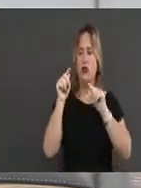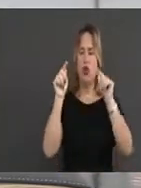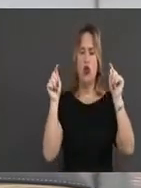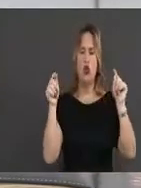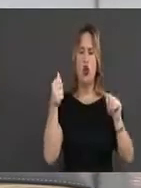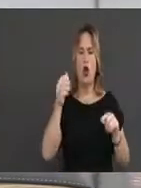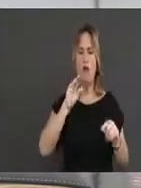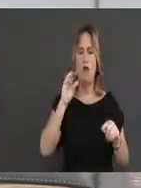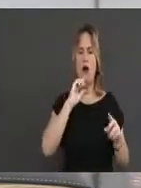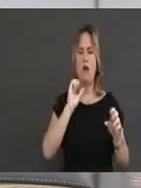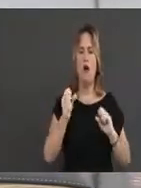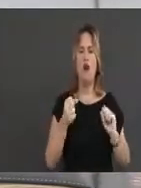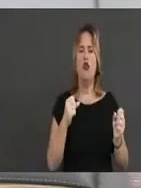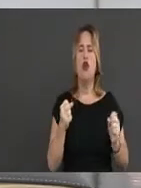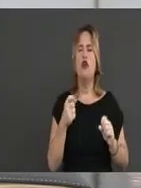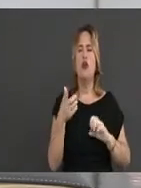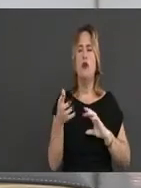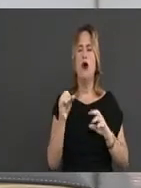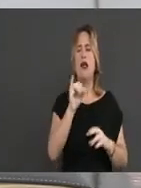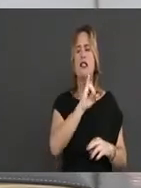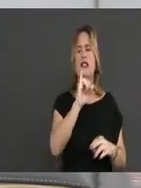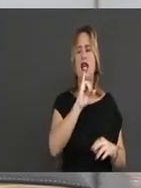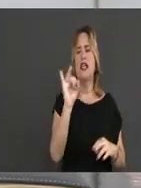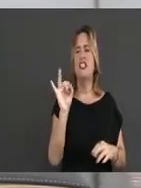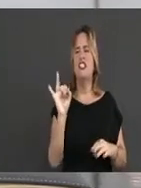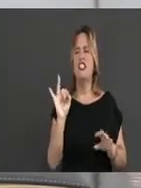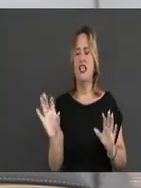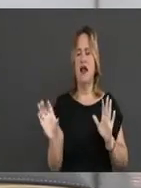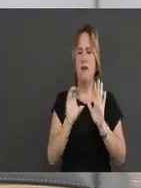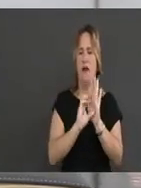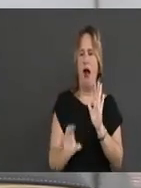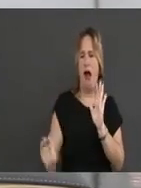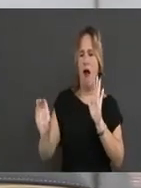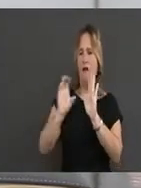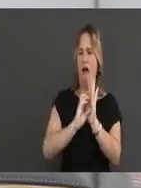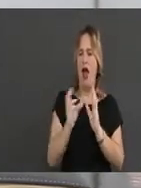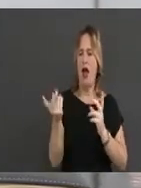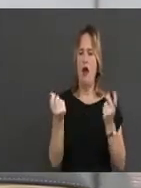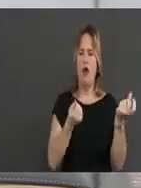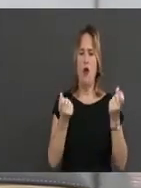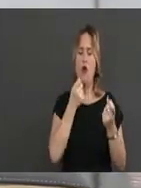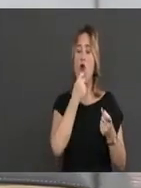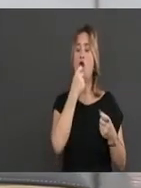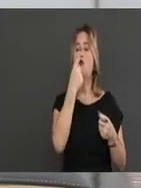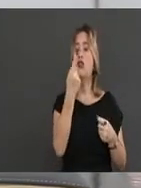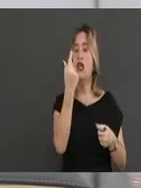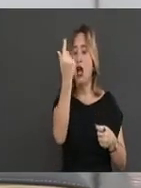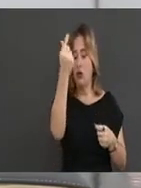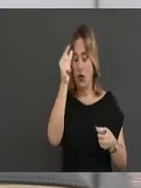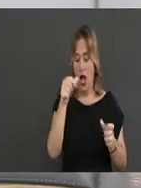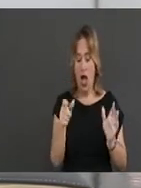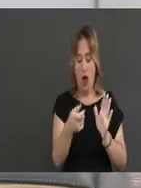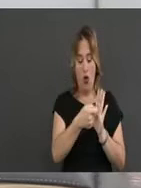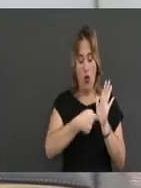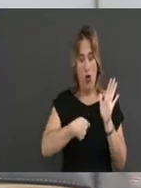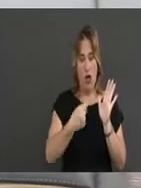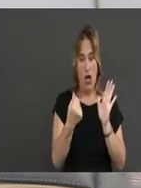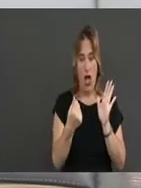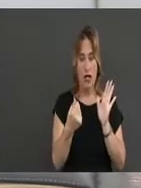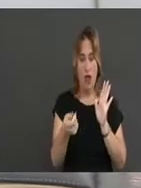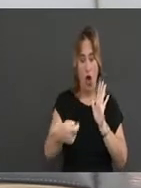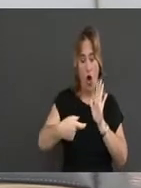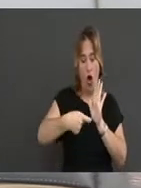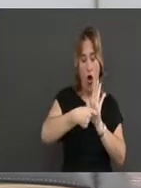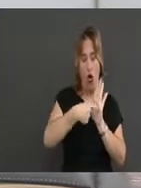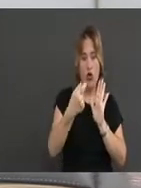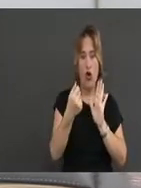llegado a monitorear entre 6 y 7 recargas que se ha hecho en un día en un cajero automático. Un cajero